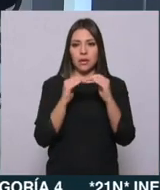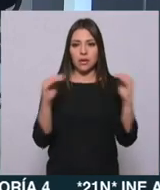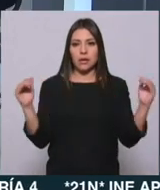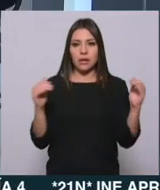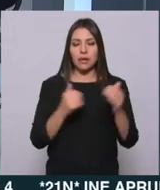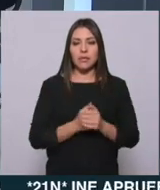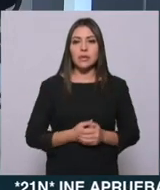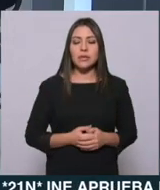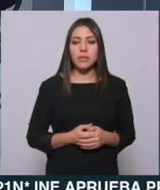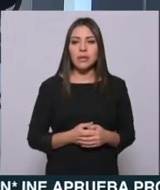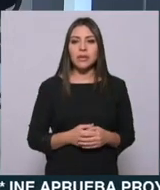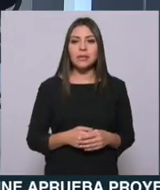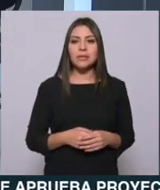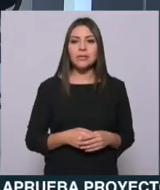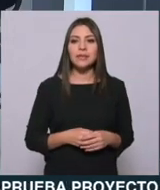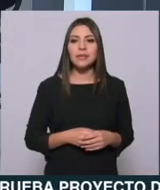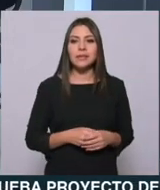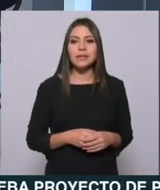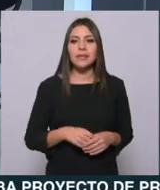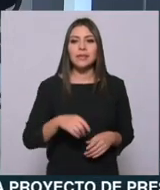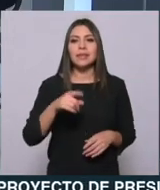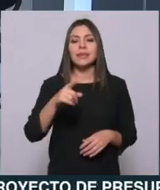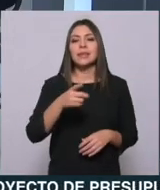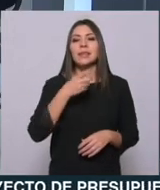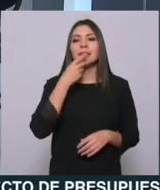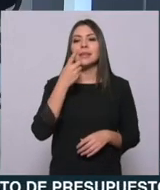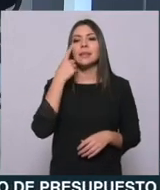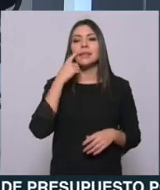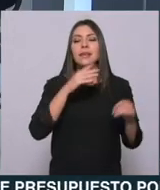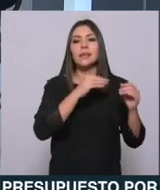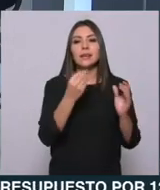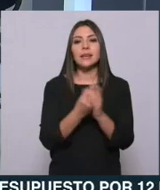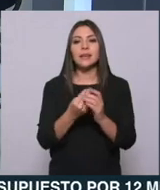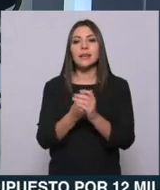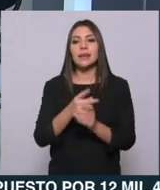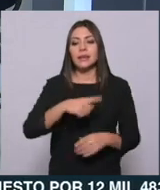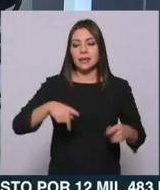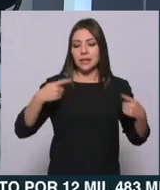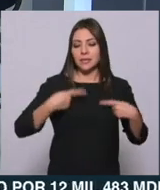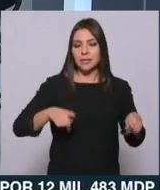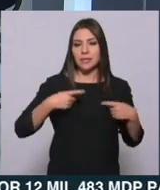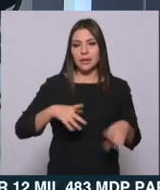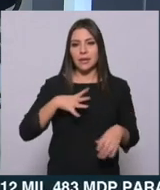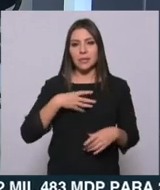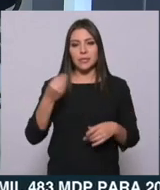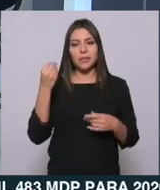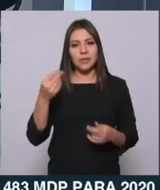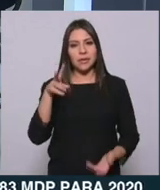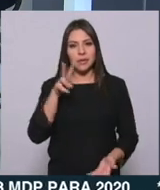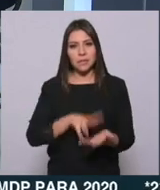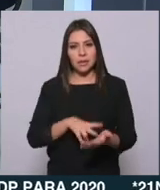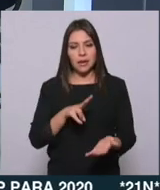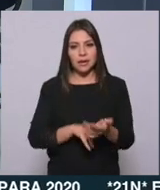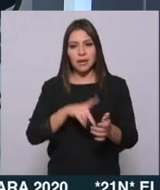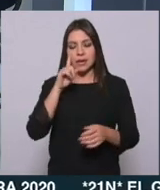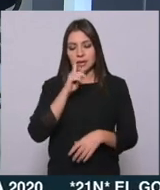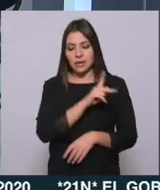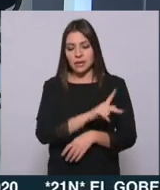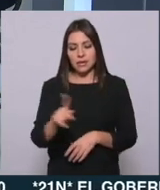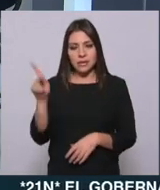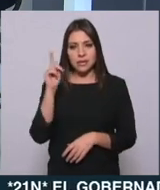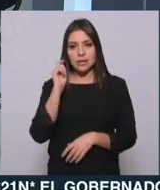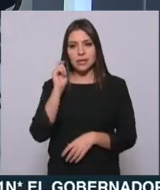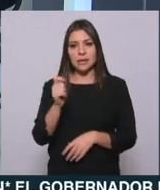que es importante, por supuesto, pero más allá de eso le estamos capacitando porque hay gente con mucha valía, mujeres que están muy capacitadas, están a la altura de